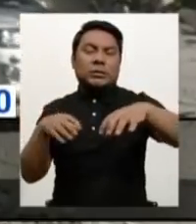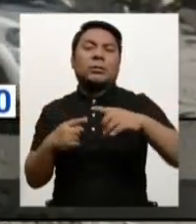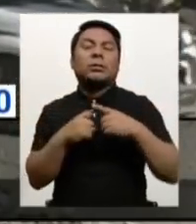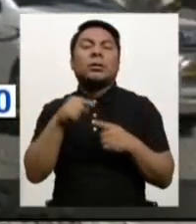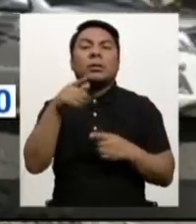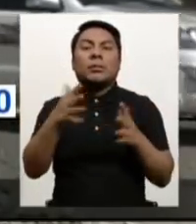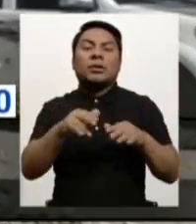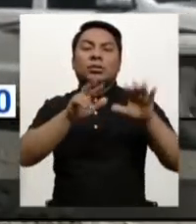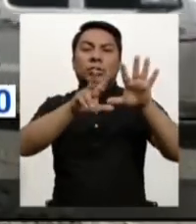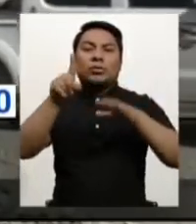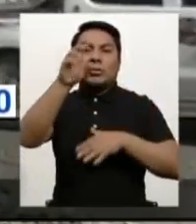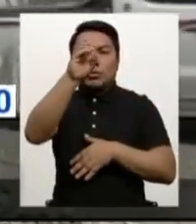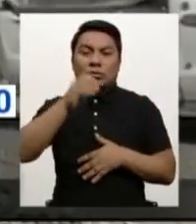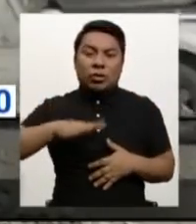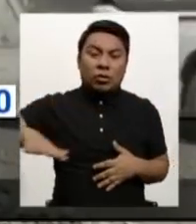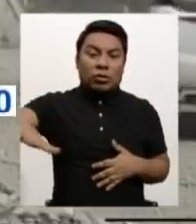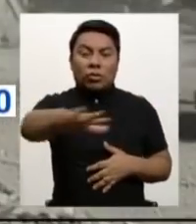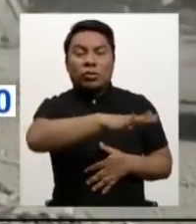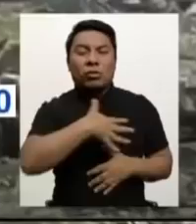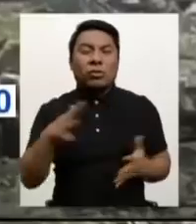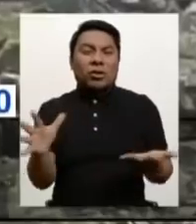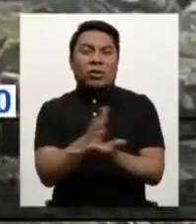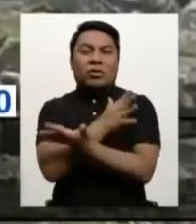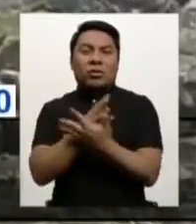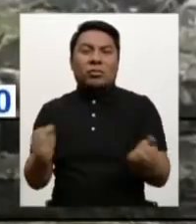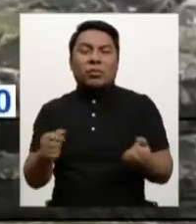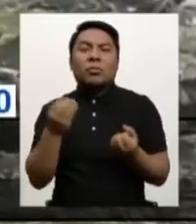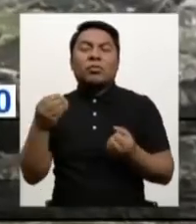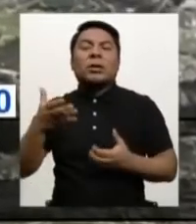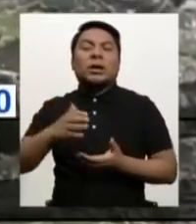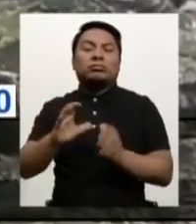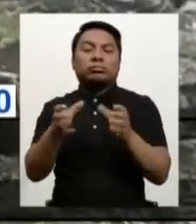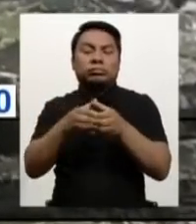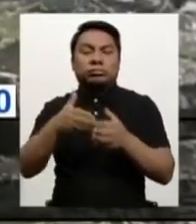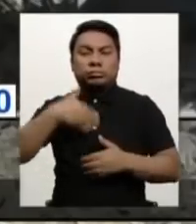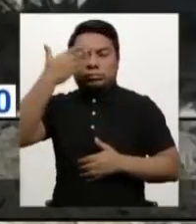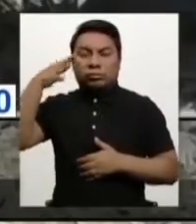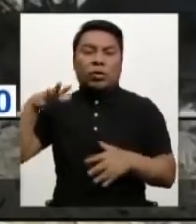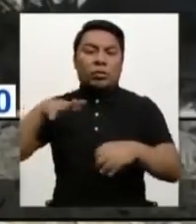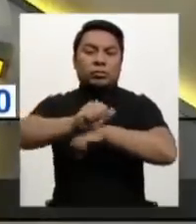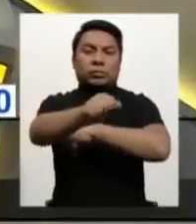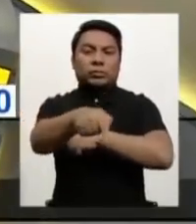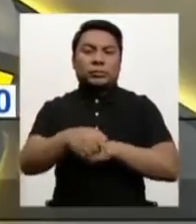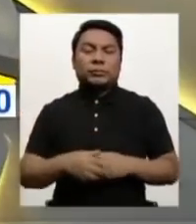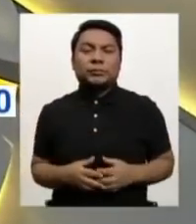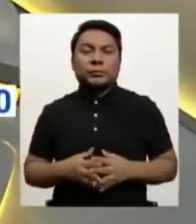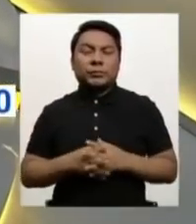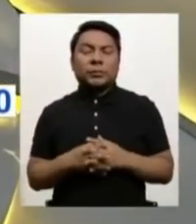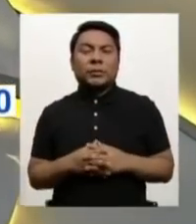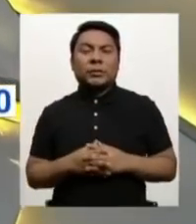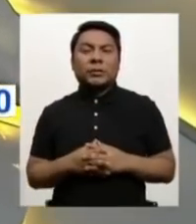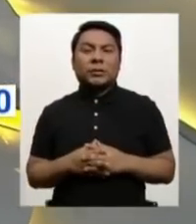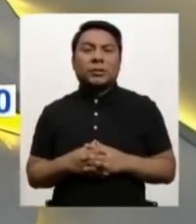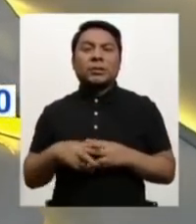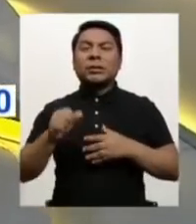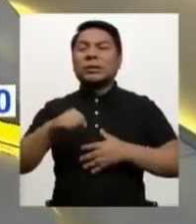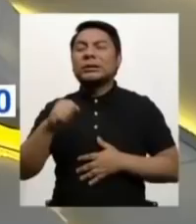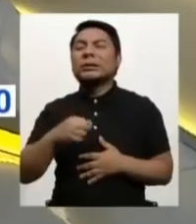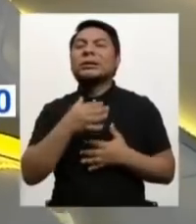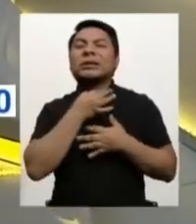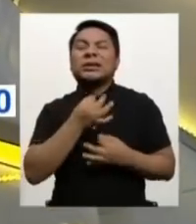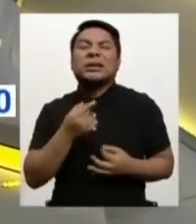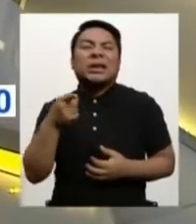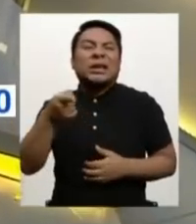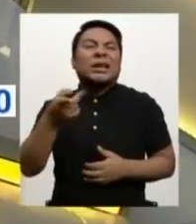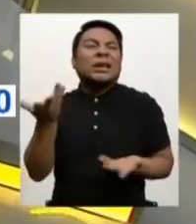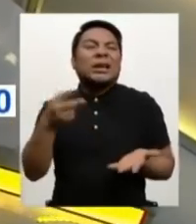por ciento de raqqa ha quedado destruida tras el paso del estado islámico y sería interesante entender qué son las